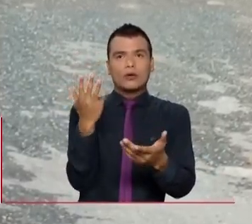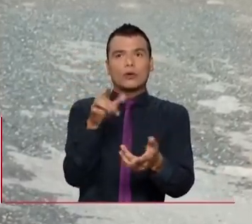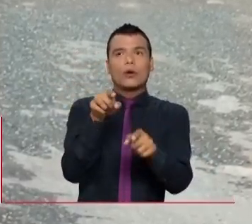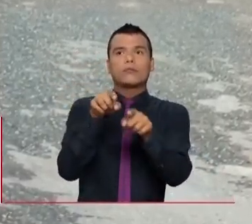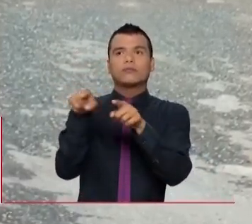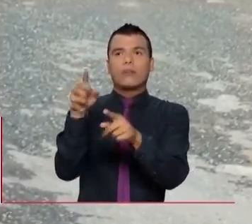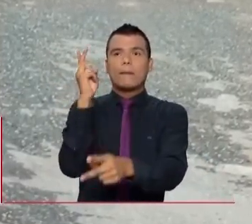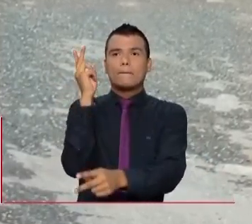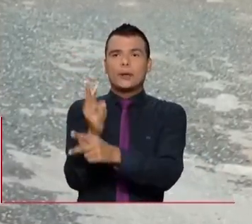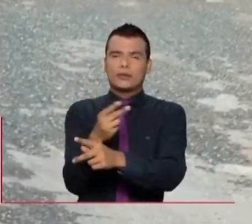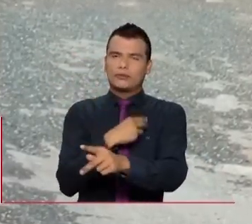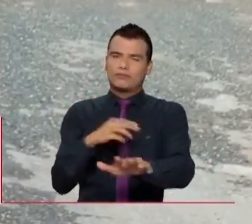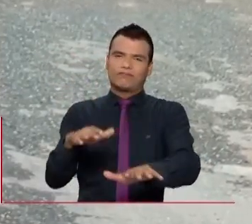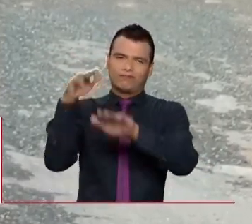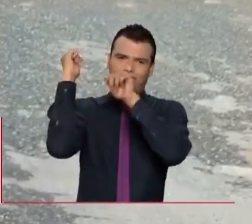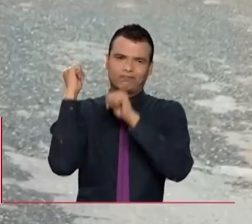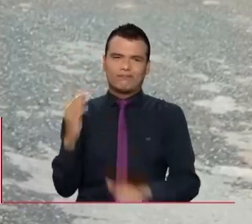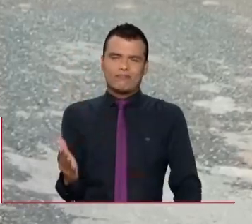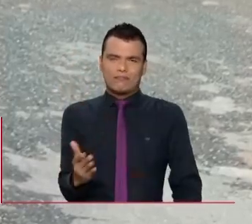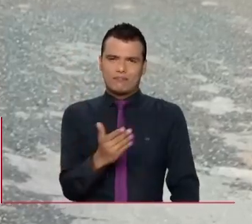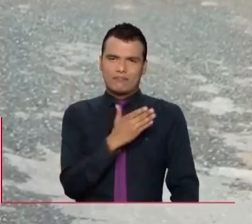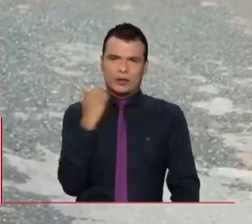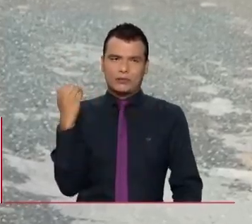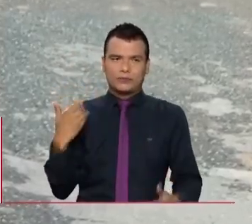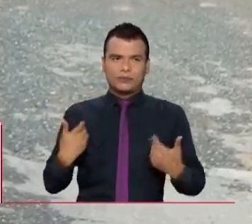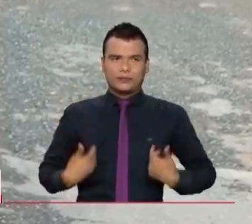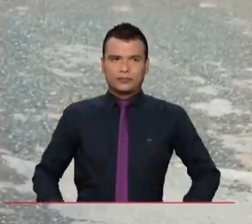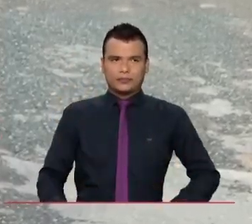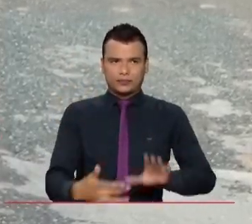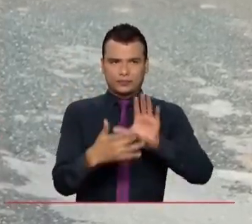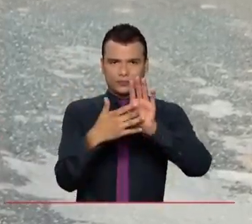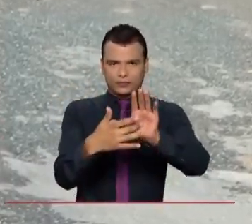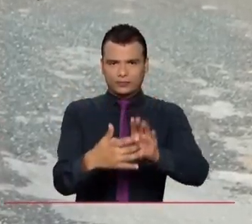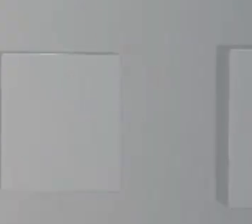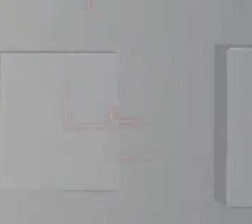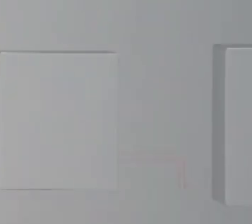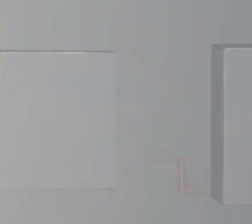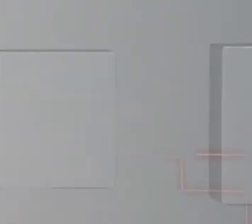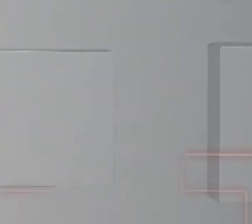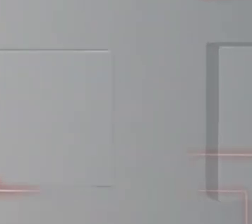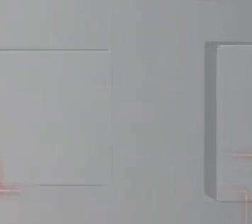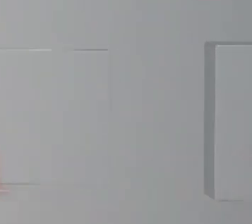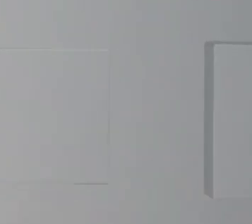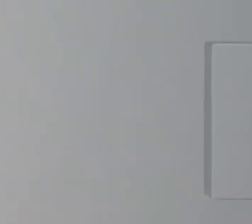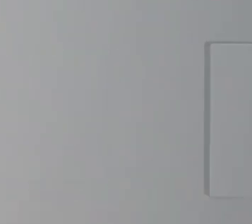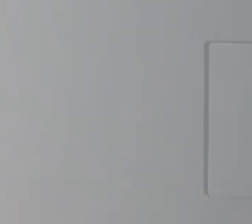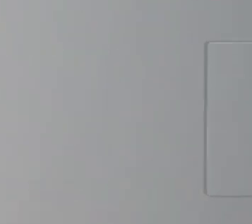afluencia. Es la información desde Cali. Camila Olaya, Telepacífico Noticias.